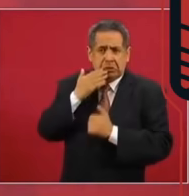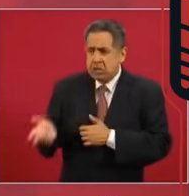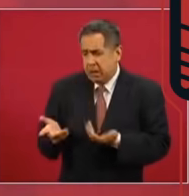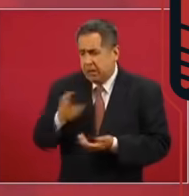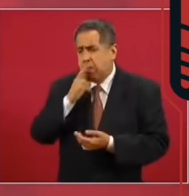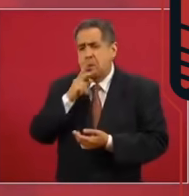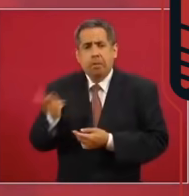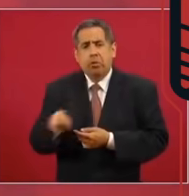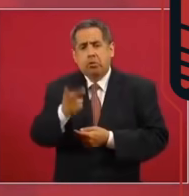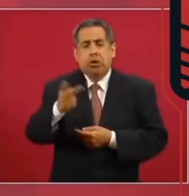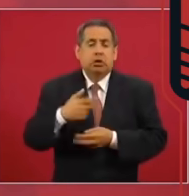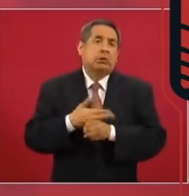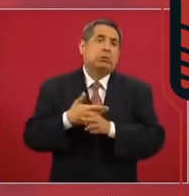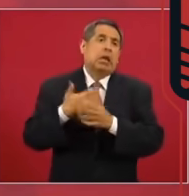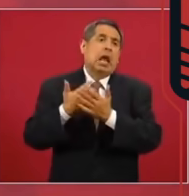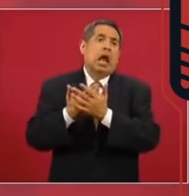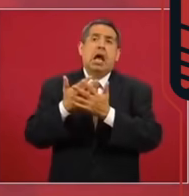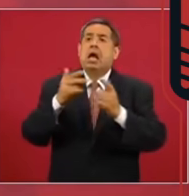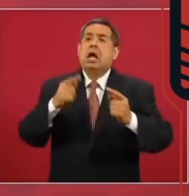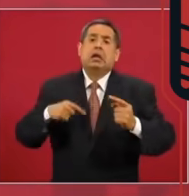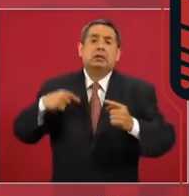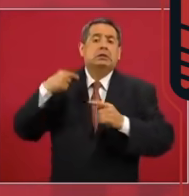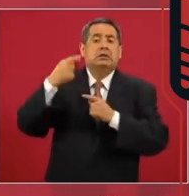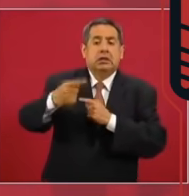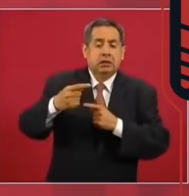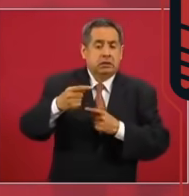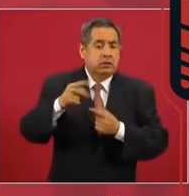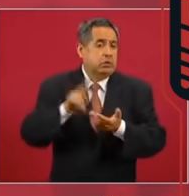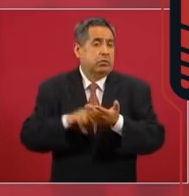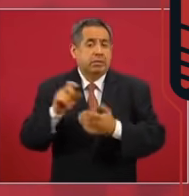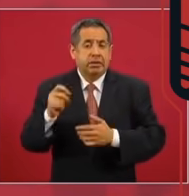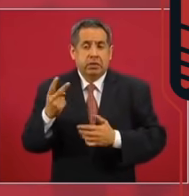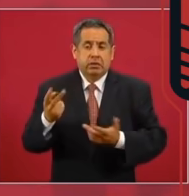de que no nos esperemos hasta